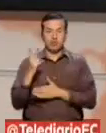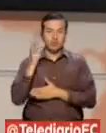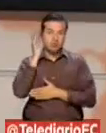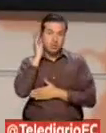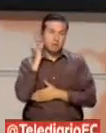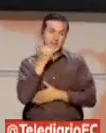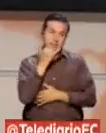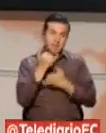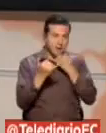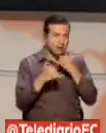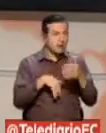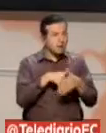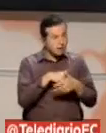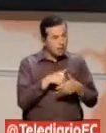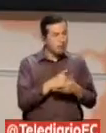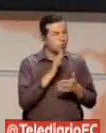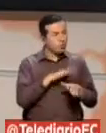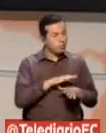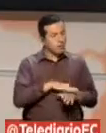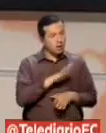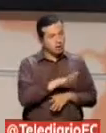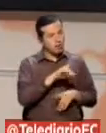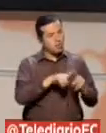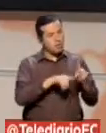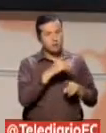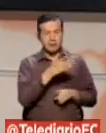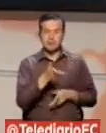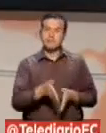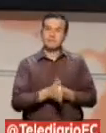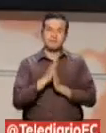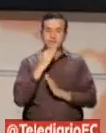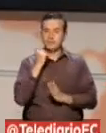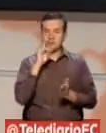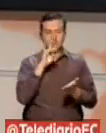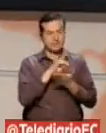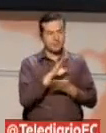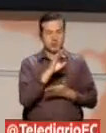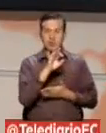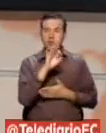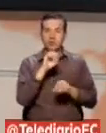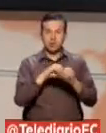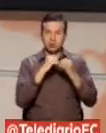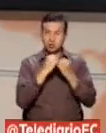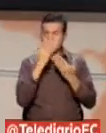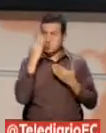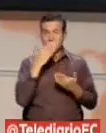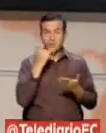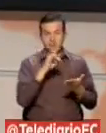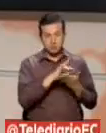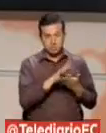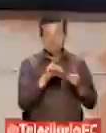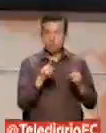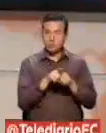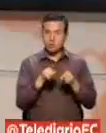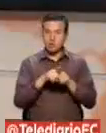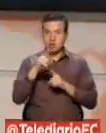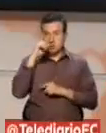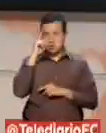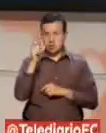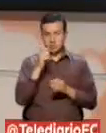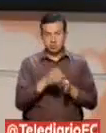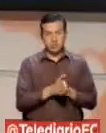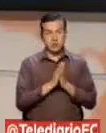entorpece el trabajo que hemos venido realizando. En tal sentido, hemos pedido que se separe a Fernando Flores, en el mismo sentido lo ha hecho Guillermo Lasso,